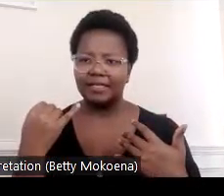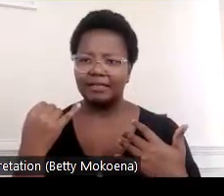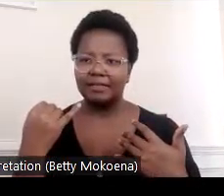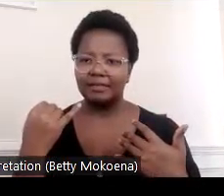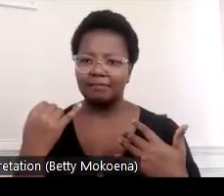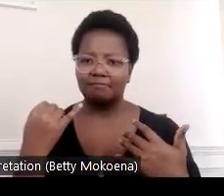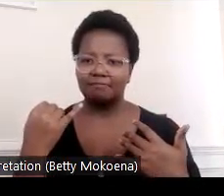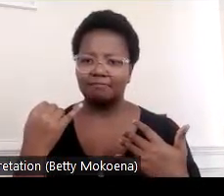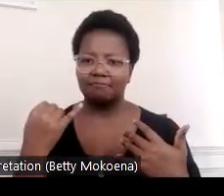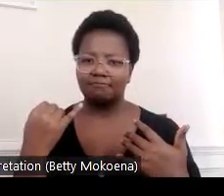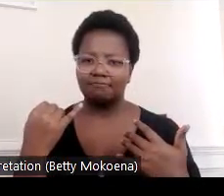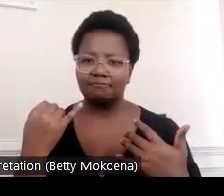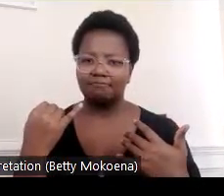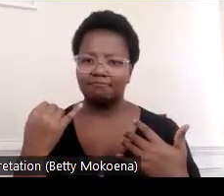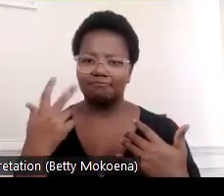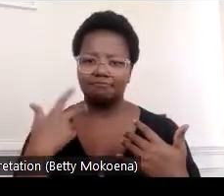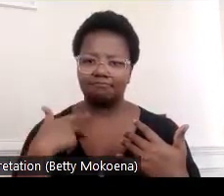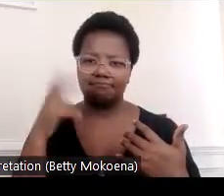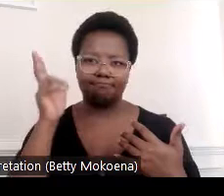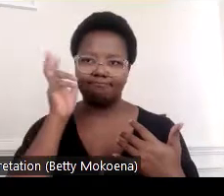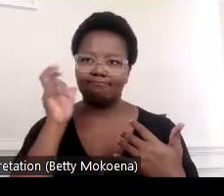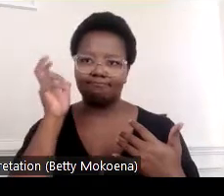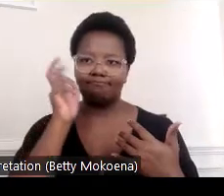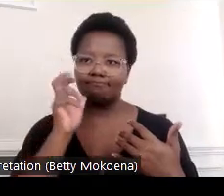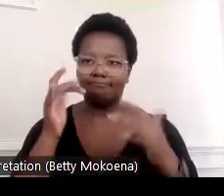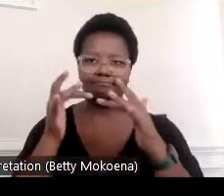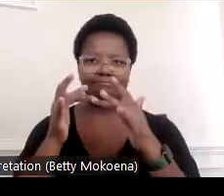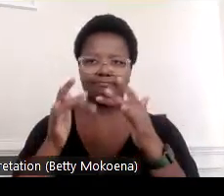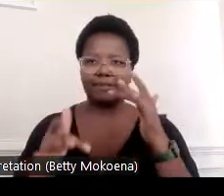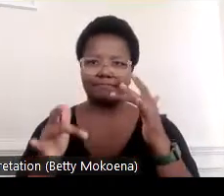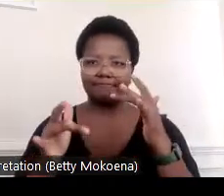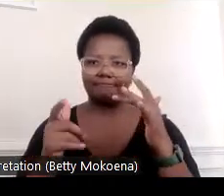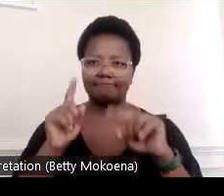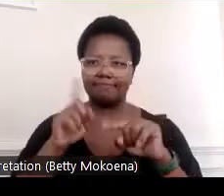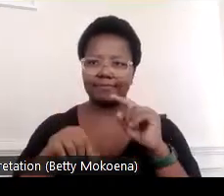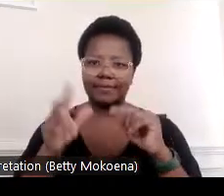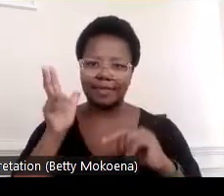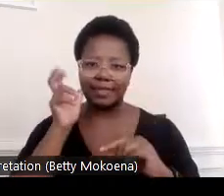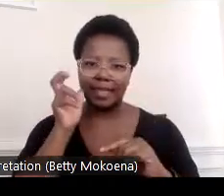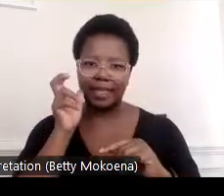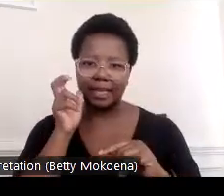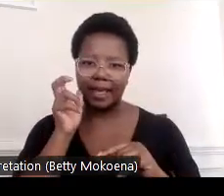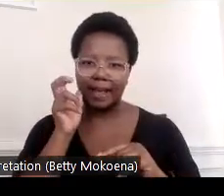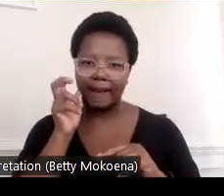disculpennos que se nos fue el audio de la presentadora un segundito